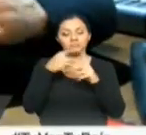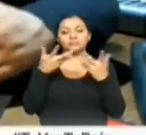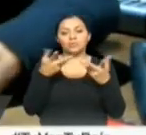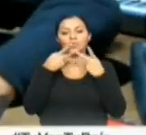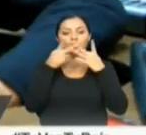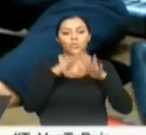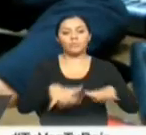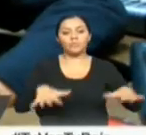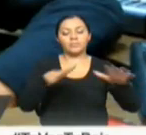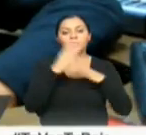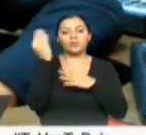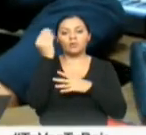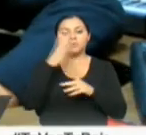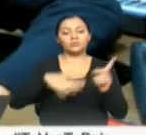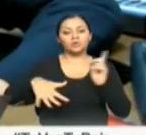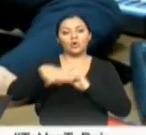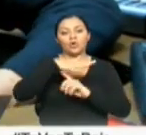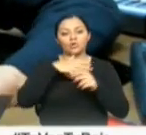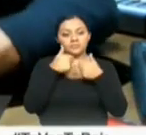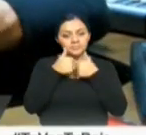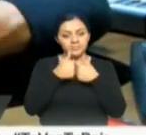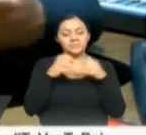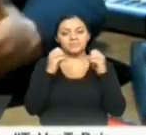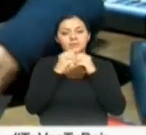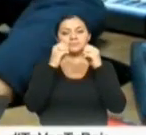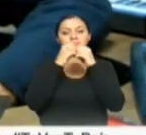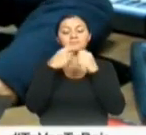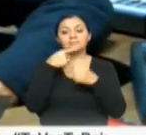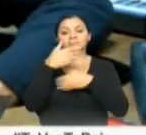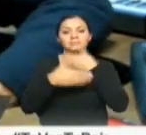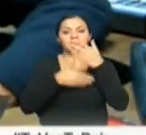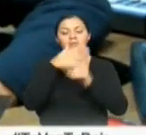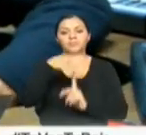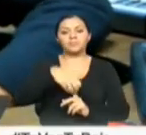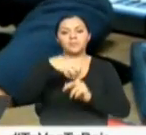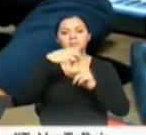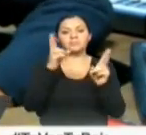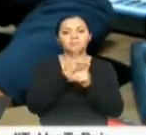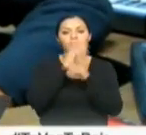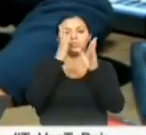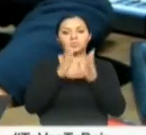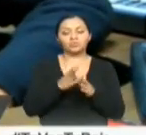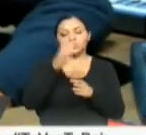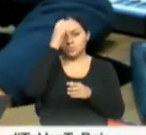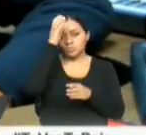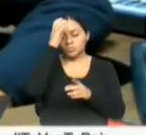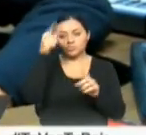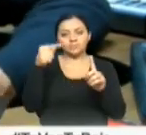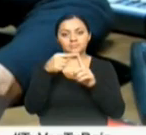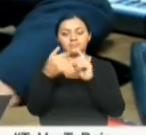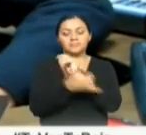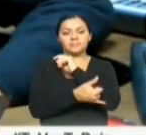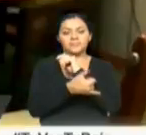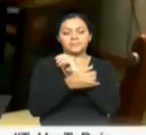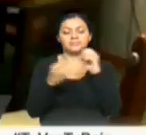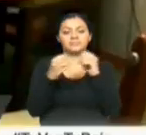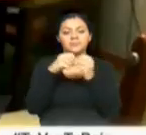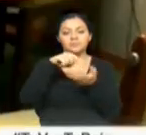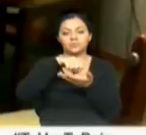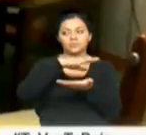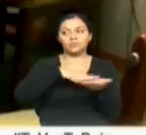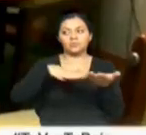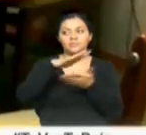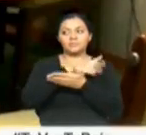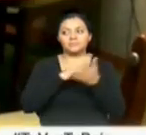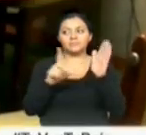públicos más jóvenes, ¿no es cierto?, que son los principales consumidores de cultura en el país y en la ciudad. La